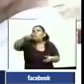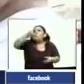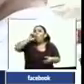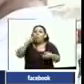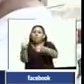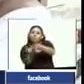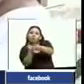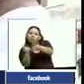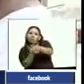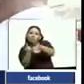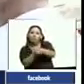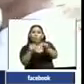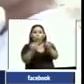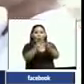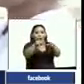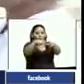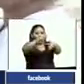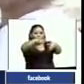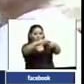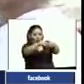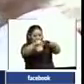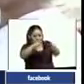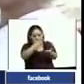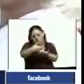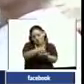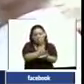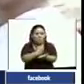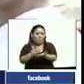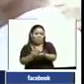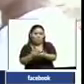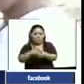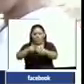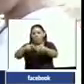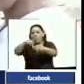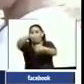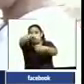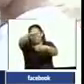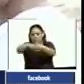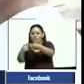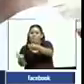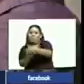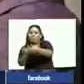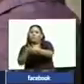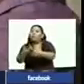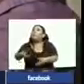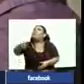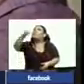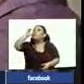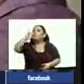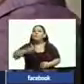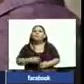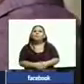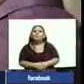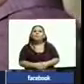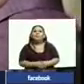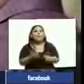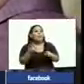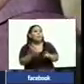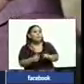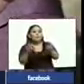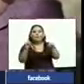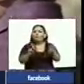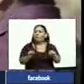licuado igual quita la hoja la pica bien y ahí mismo la licúa y eso se toma pero aquí